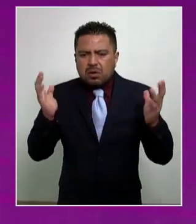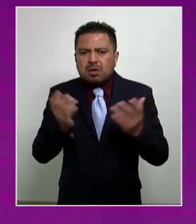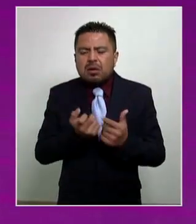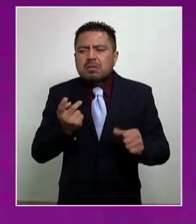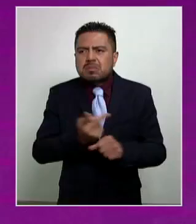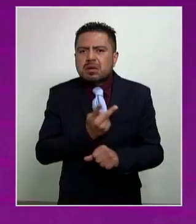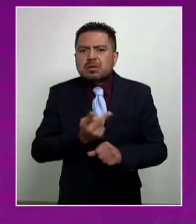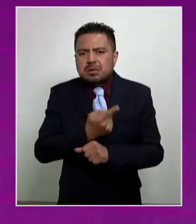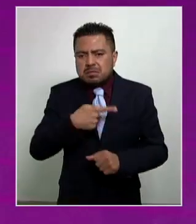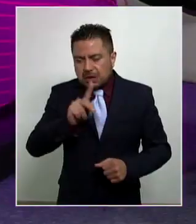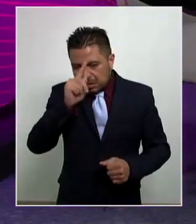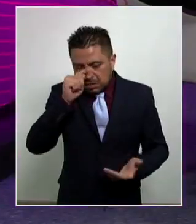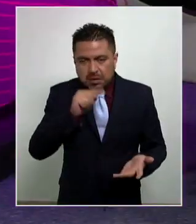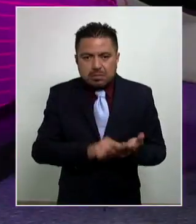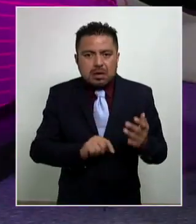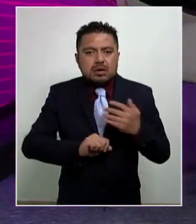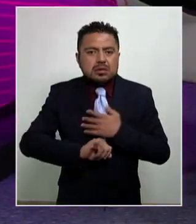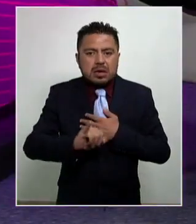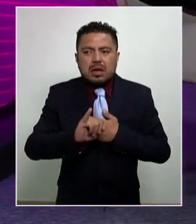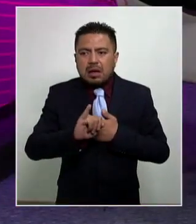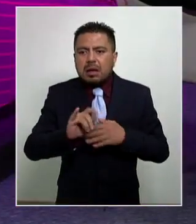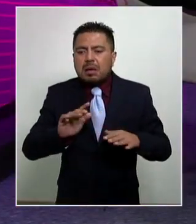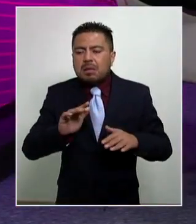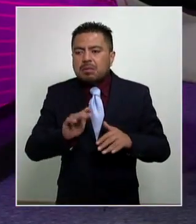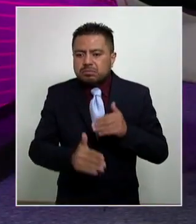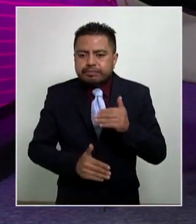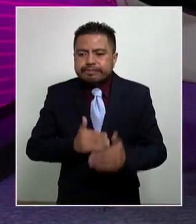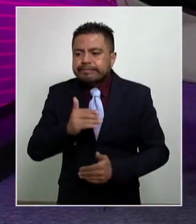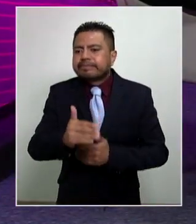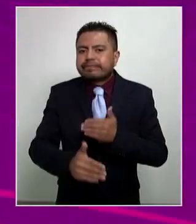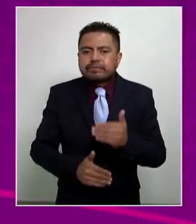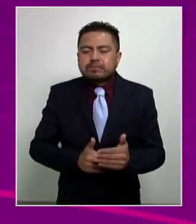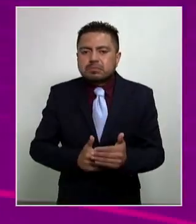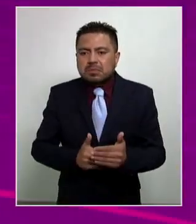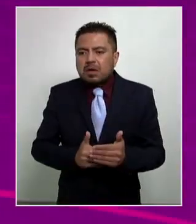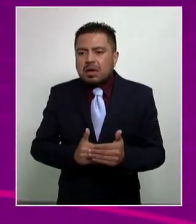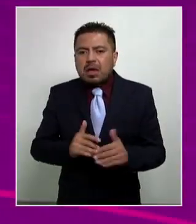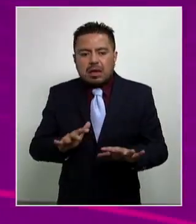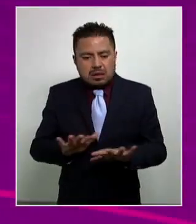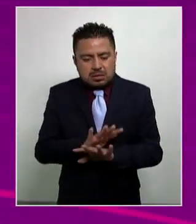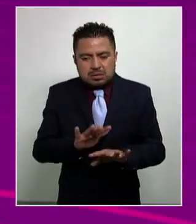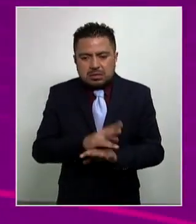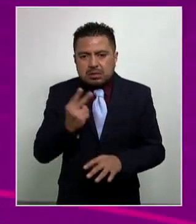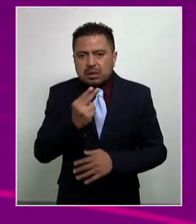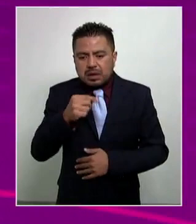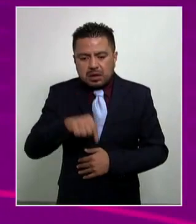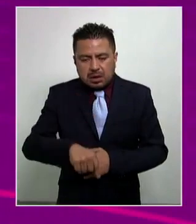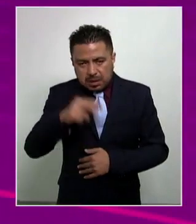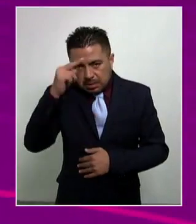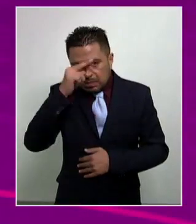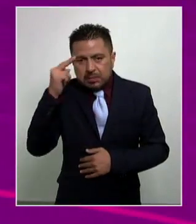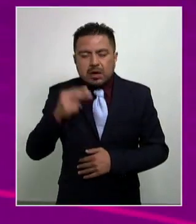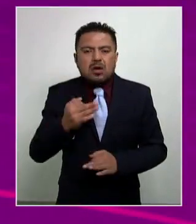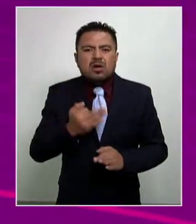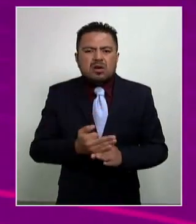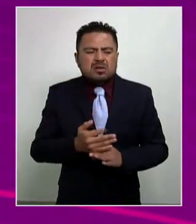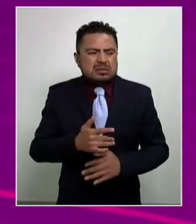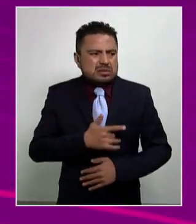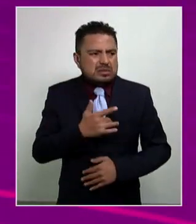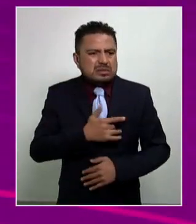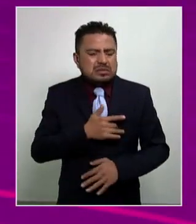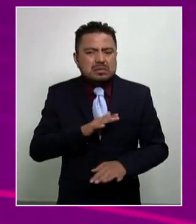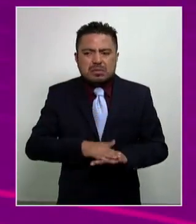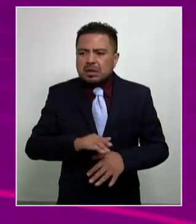pero también creo que hay pasos que dar, uno atrás del otro. Y creo que en México ahorita estamos en una coyuntura que ha sido